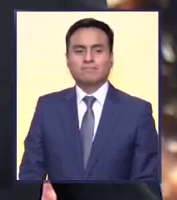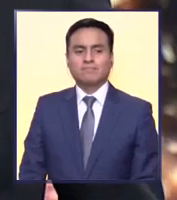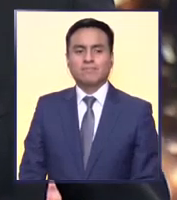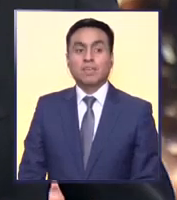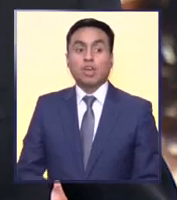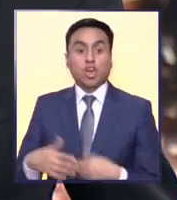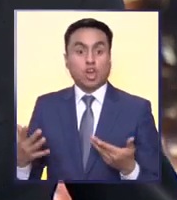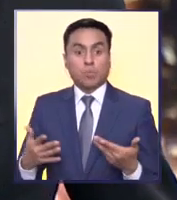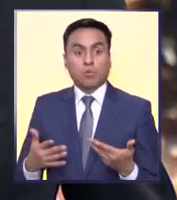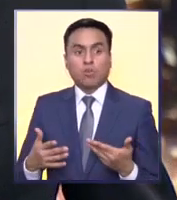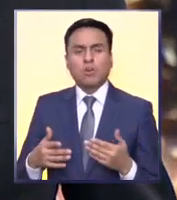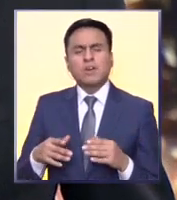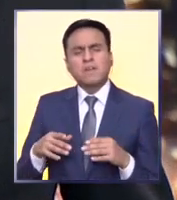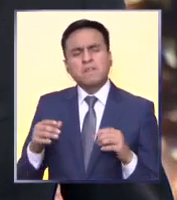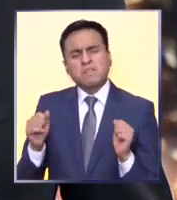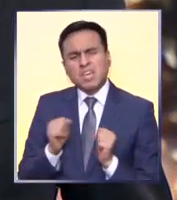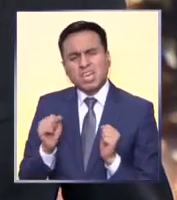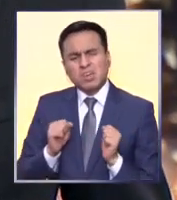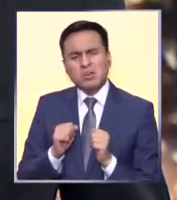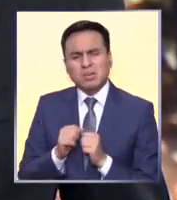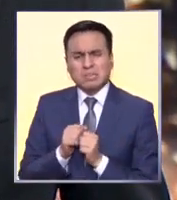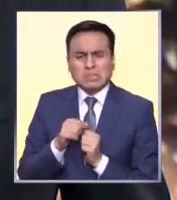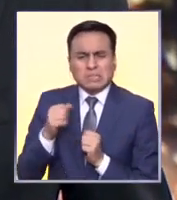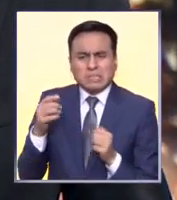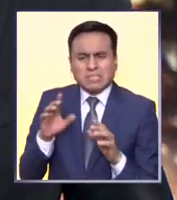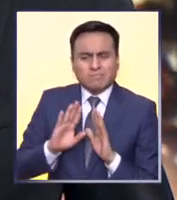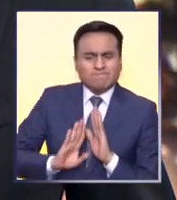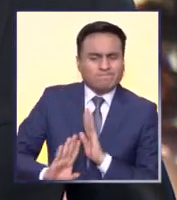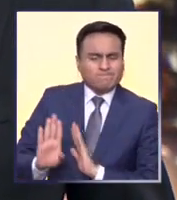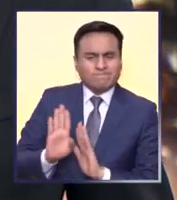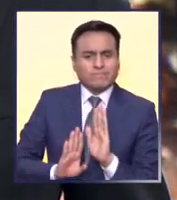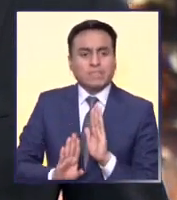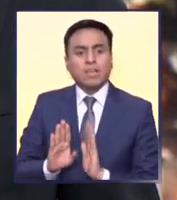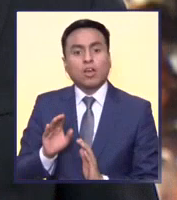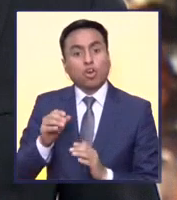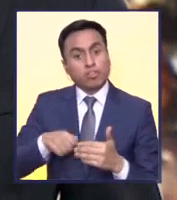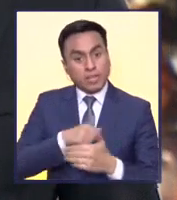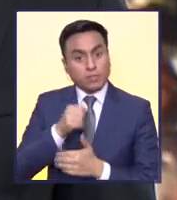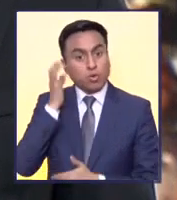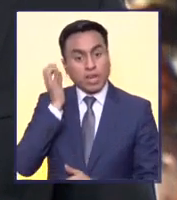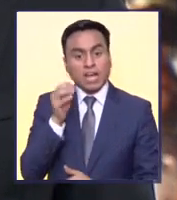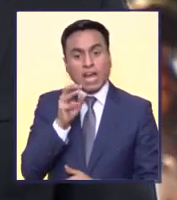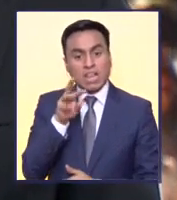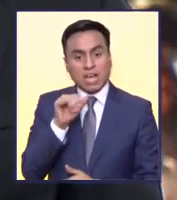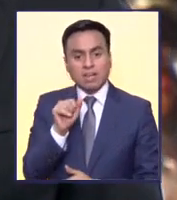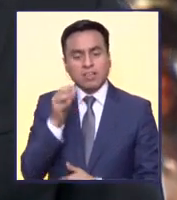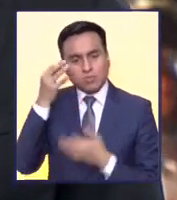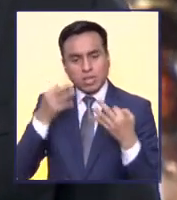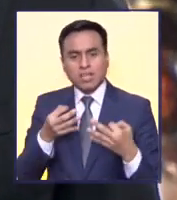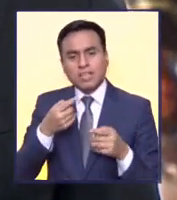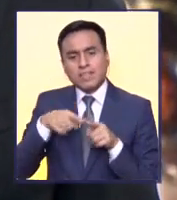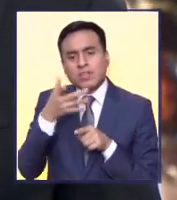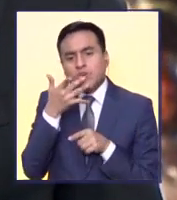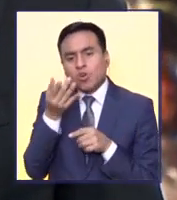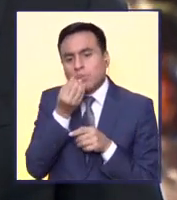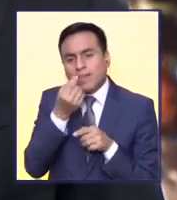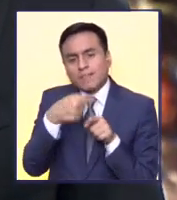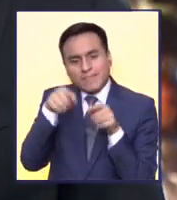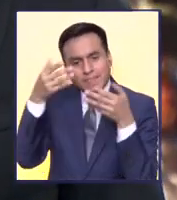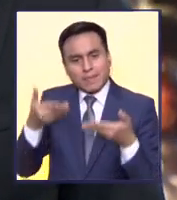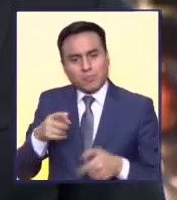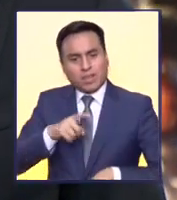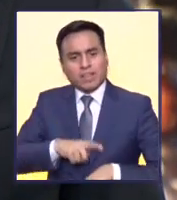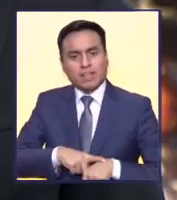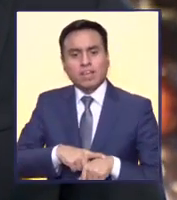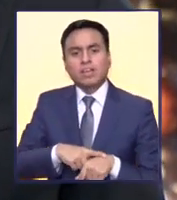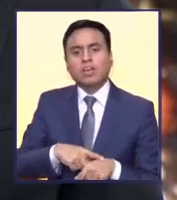¿Cómo contrarrestar el frío invernal? La cocinera Antonia Gana nos asegura que con deliciosa comida de temporada. Costillar